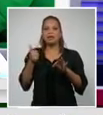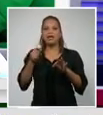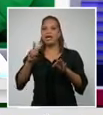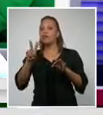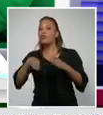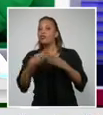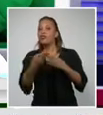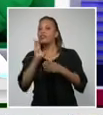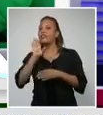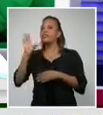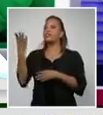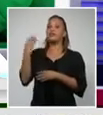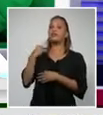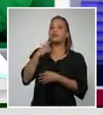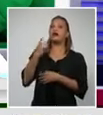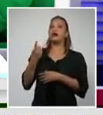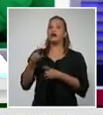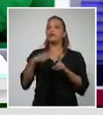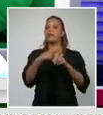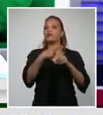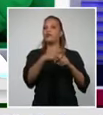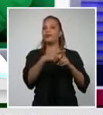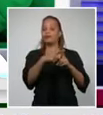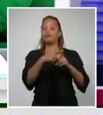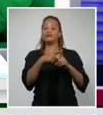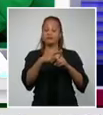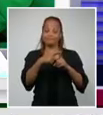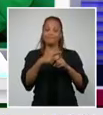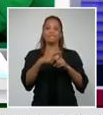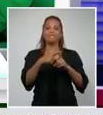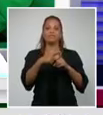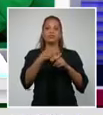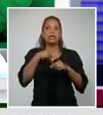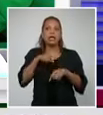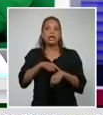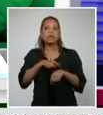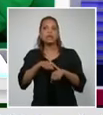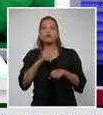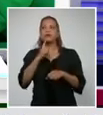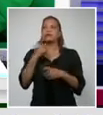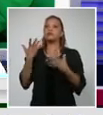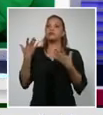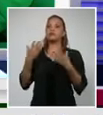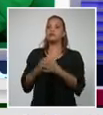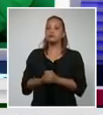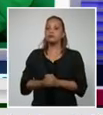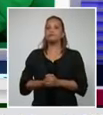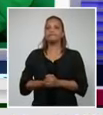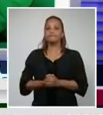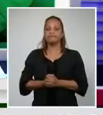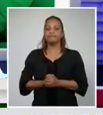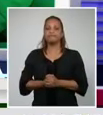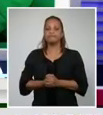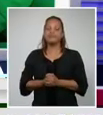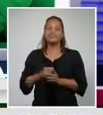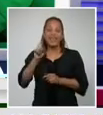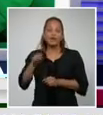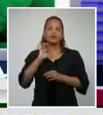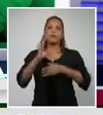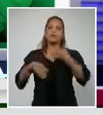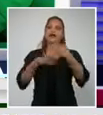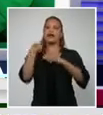oye, se confirmó Durán. Y entonces tú te das cuenta que es uno de los problemas de esta